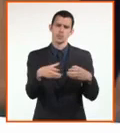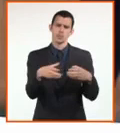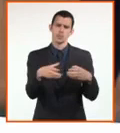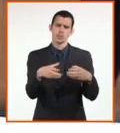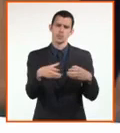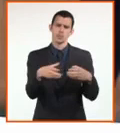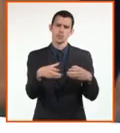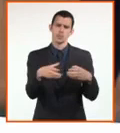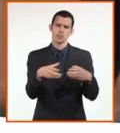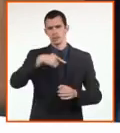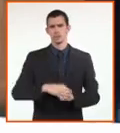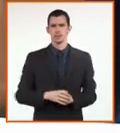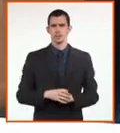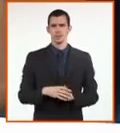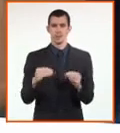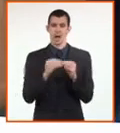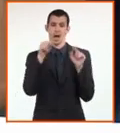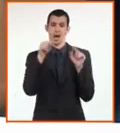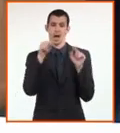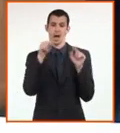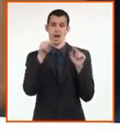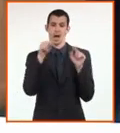de todo formalismo, de toda desidia,